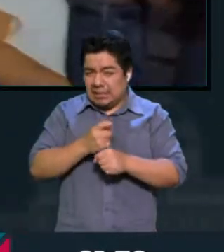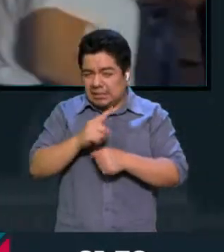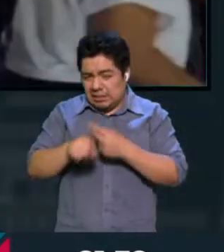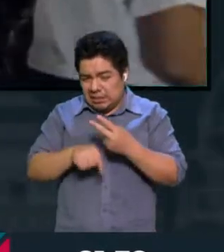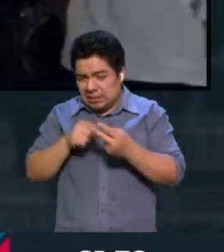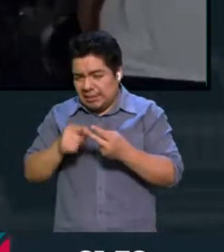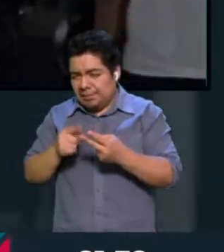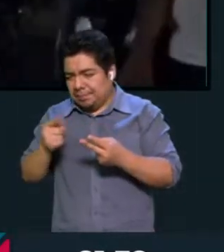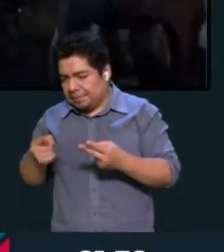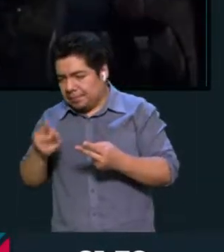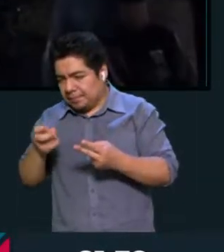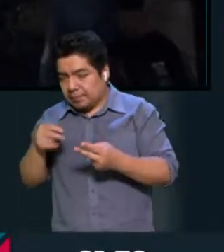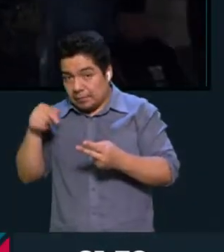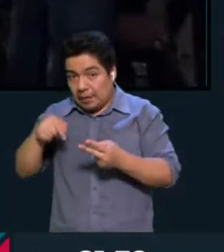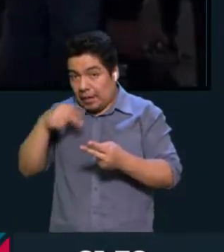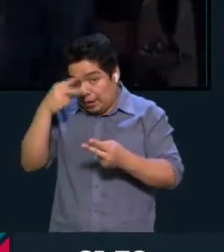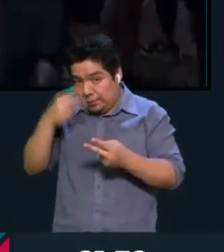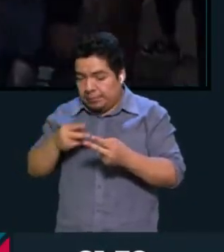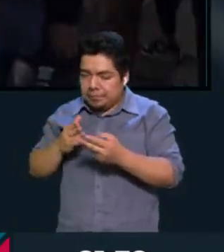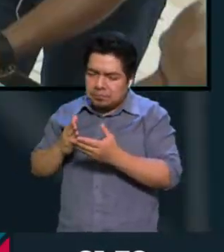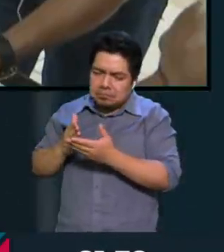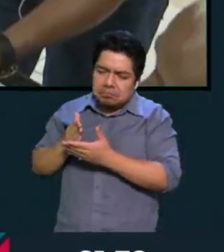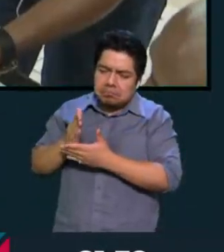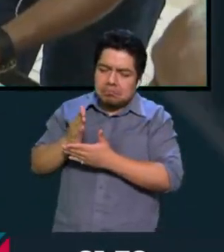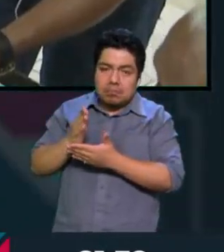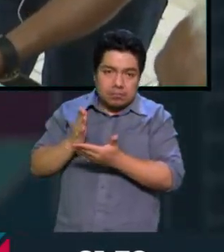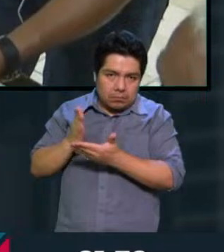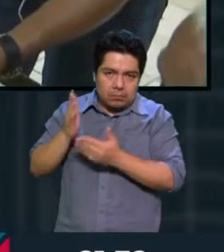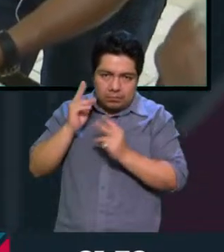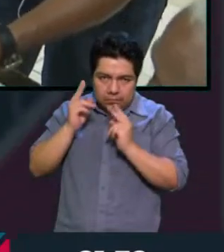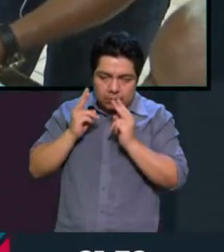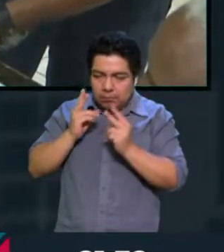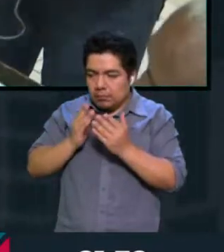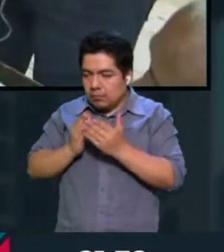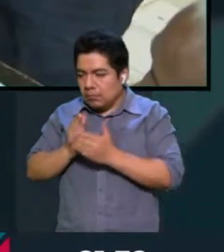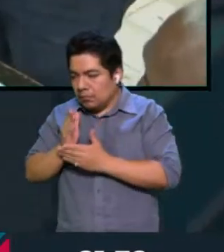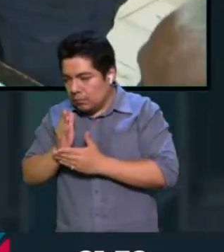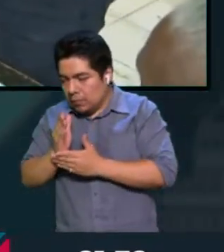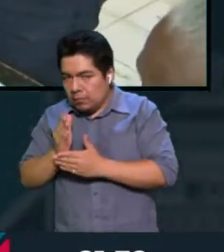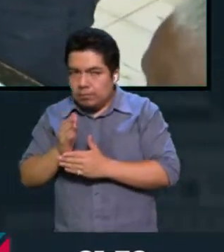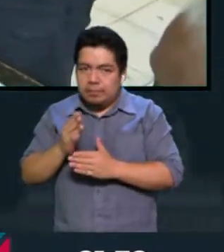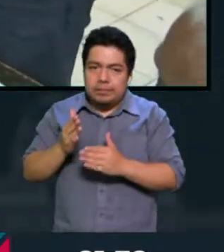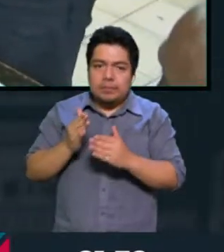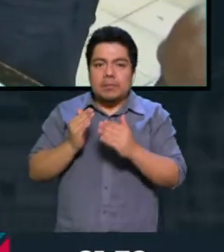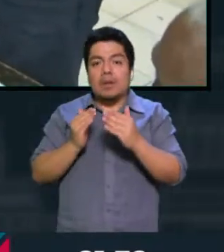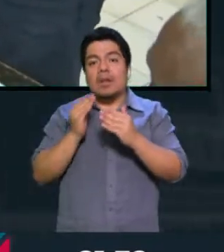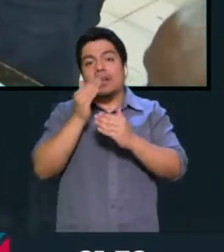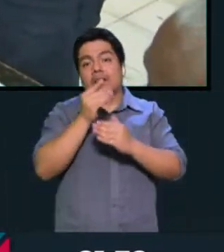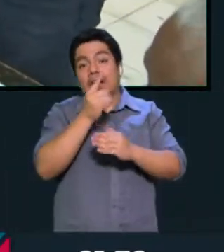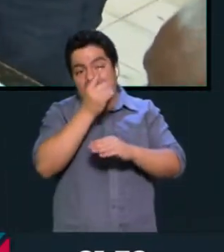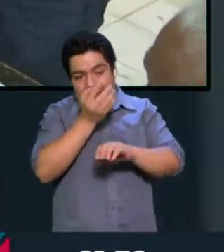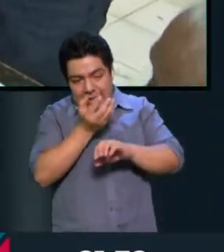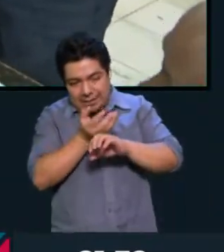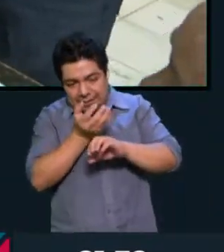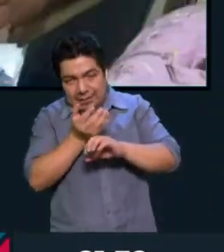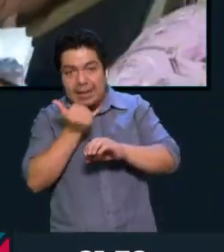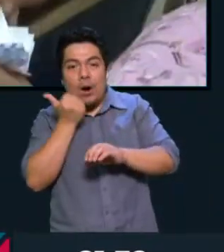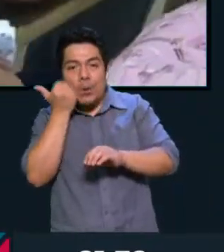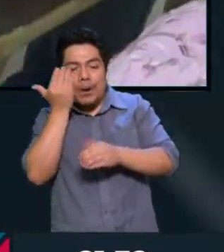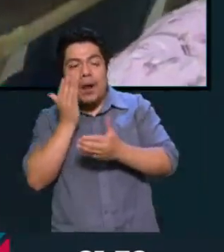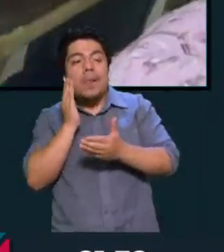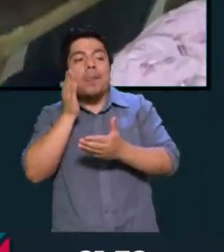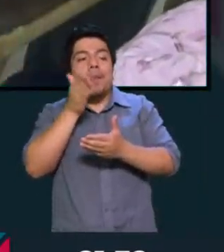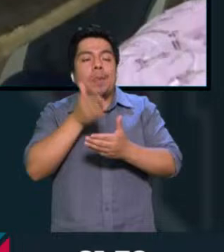otra, que quien transita por el país, pues al final de cuentas ha tenido como más bien la meta de llegar a Estados Unidos. Y si